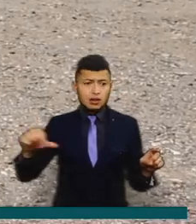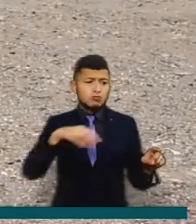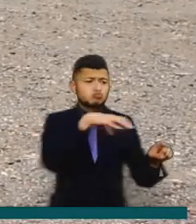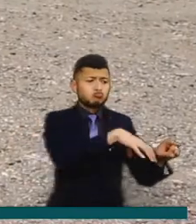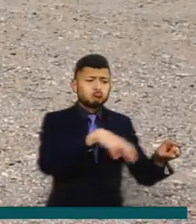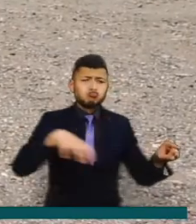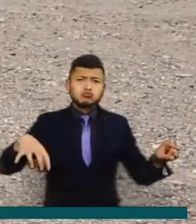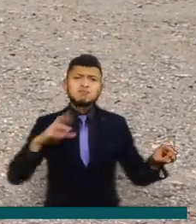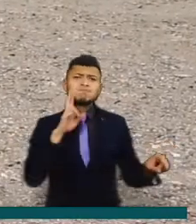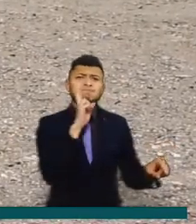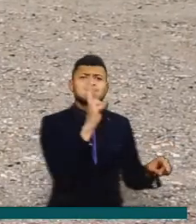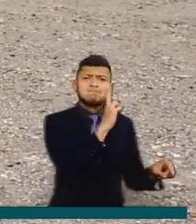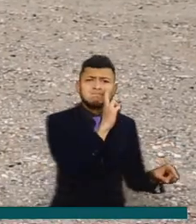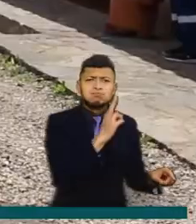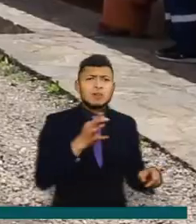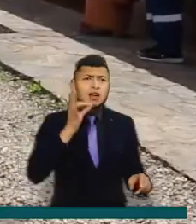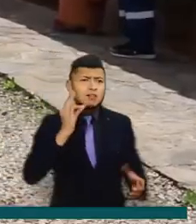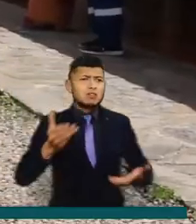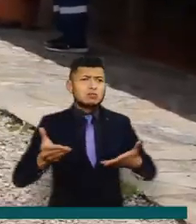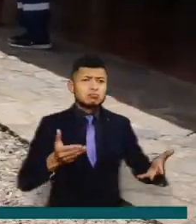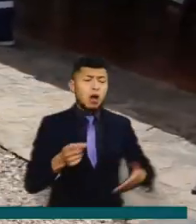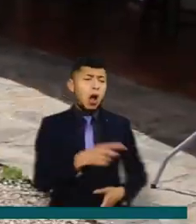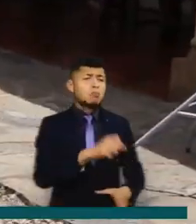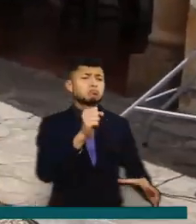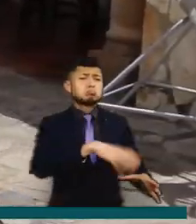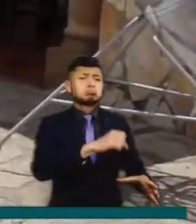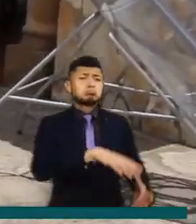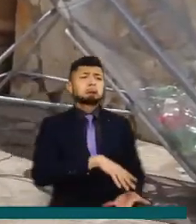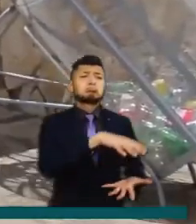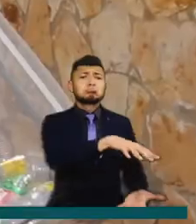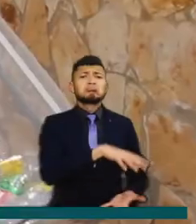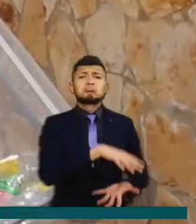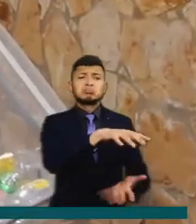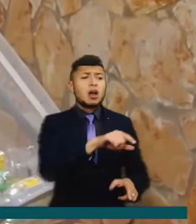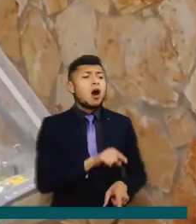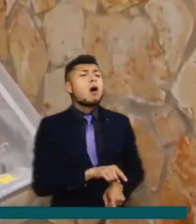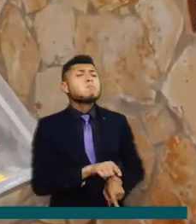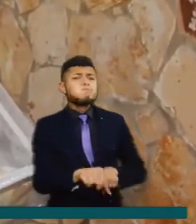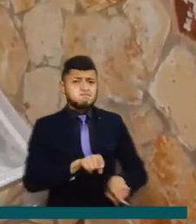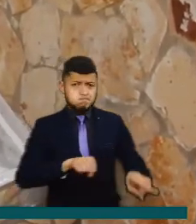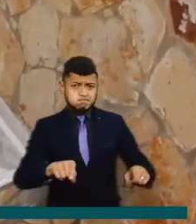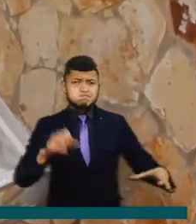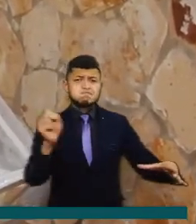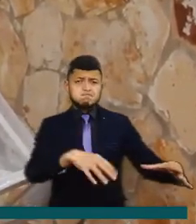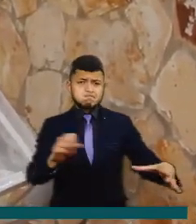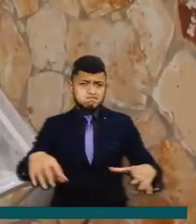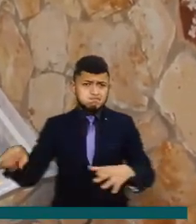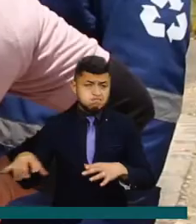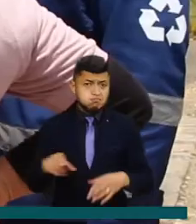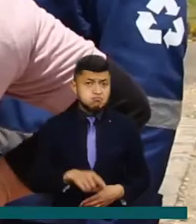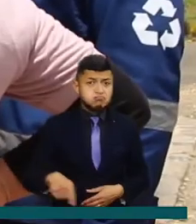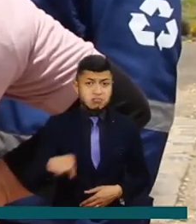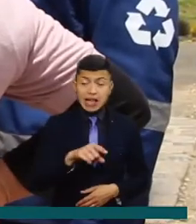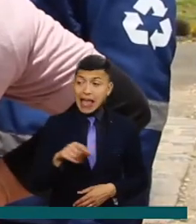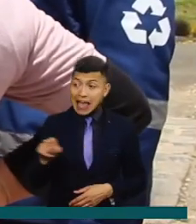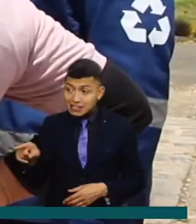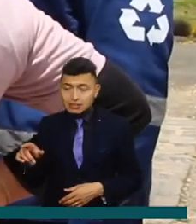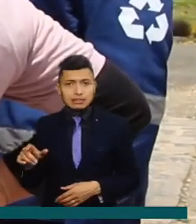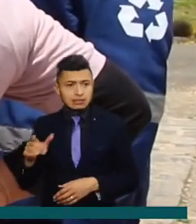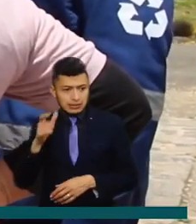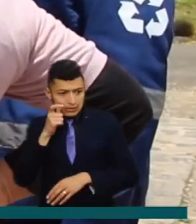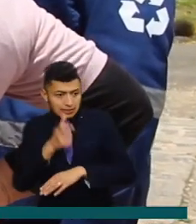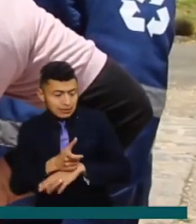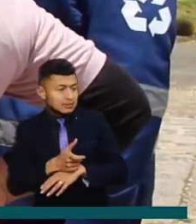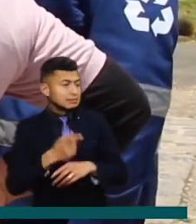de restaurantes y cafeterías de donde sale gran cantidad de residuos sólidos aprovechables. En estos lugares, Guardianes del Planeta